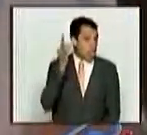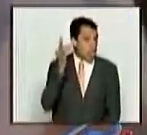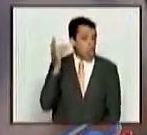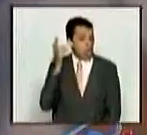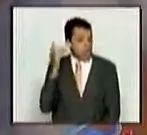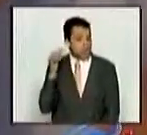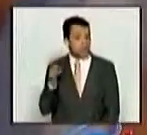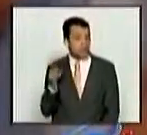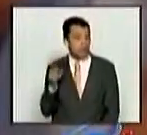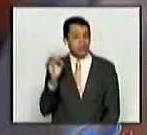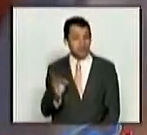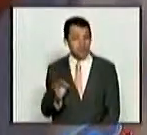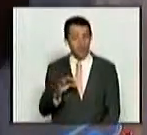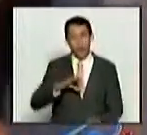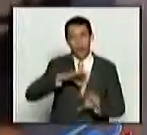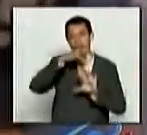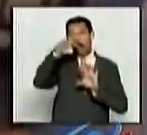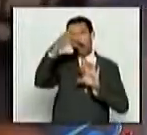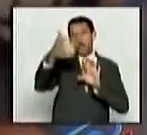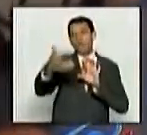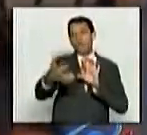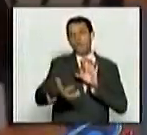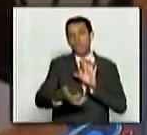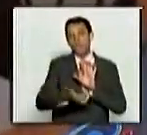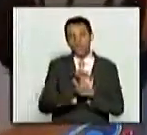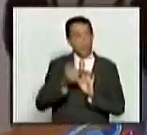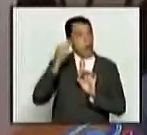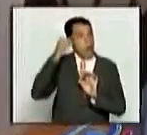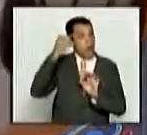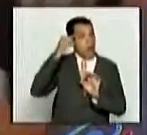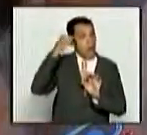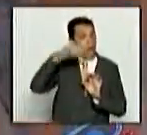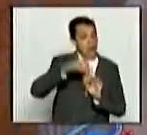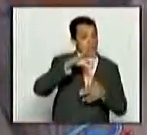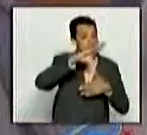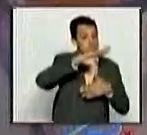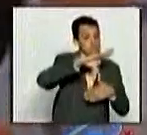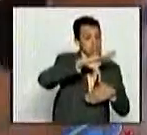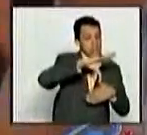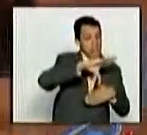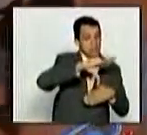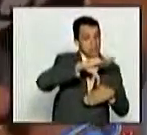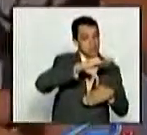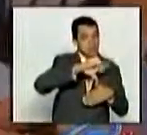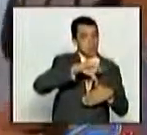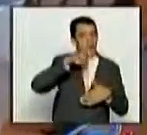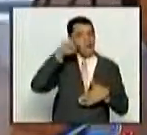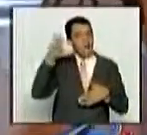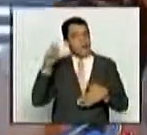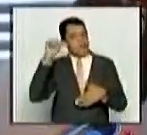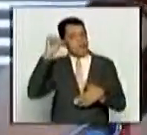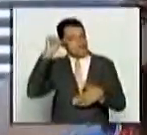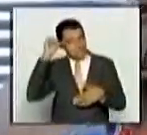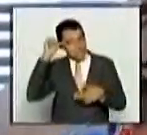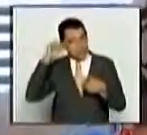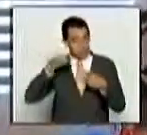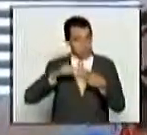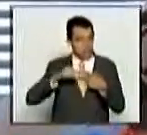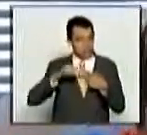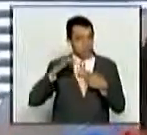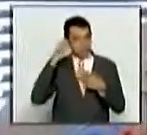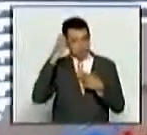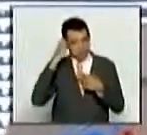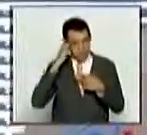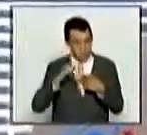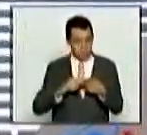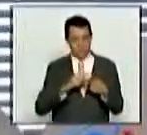pero creemos que el mundo está acá en el occidente, pero el oriente, la India, China y todas esas